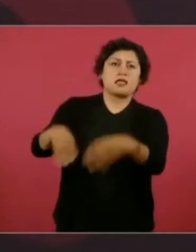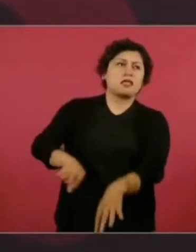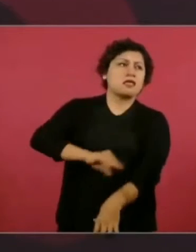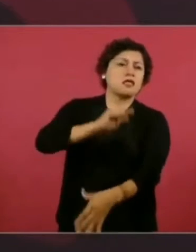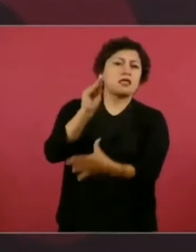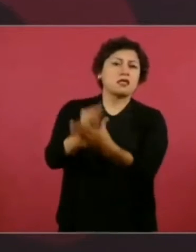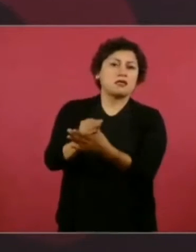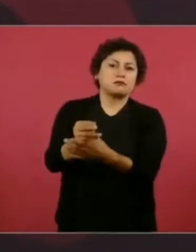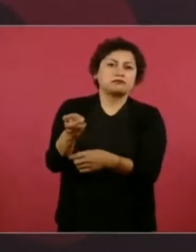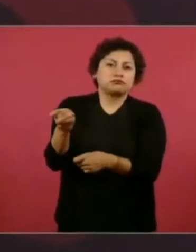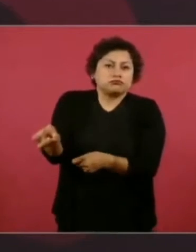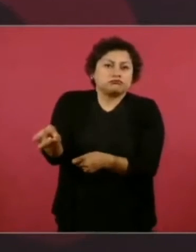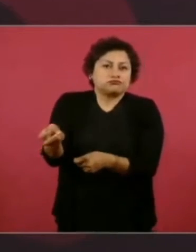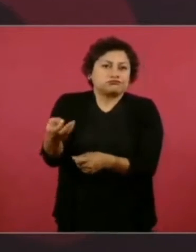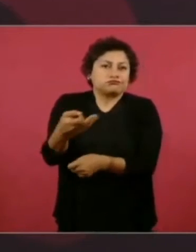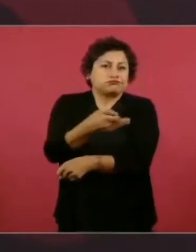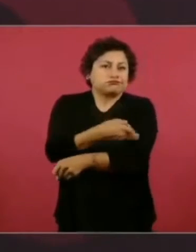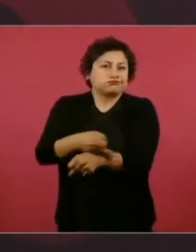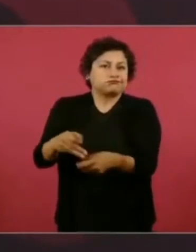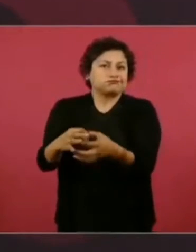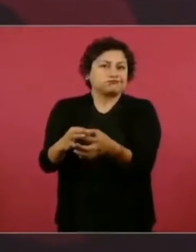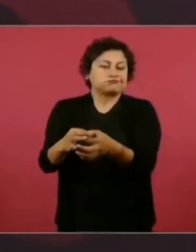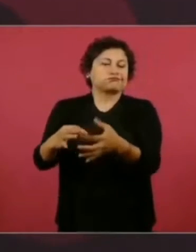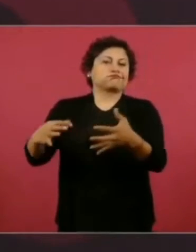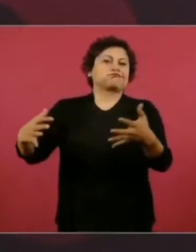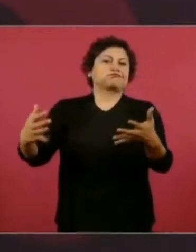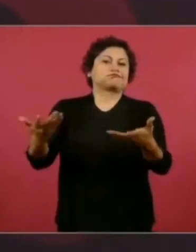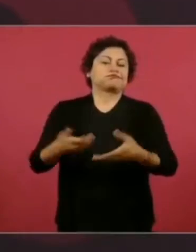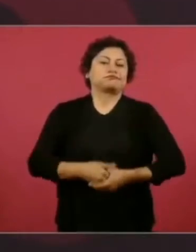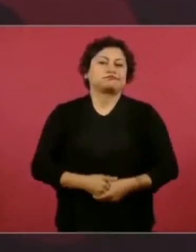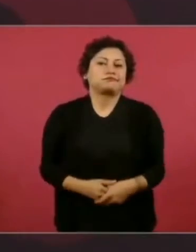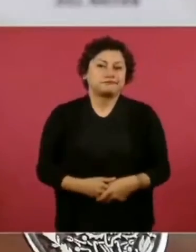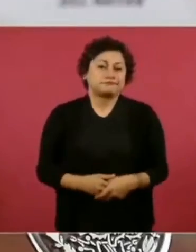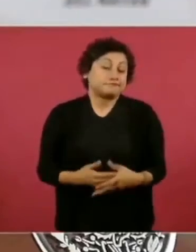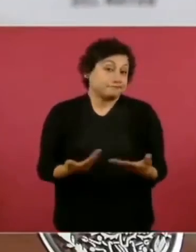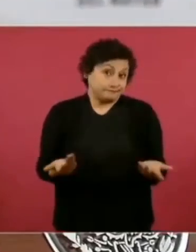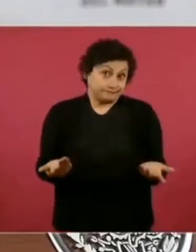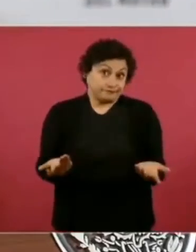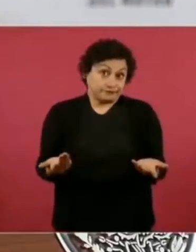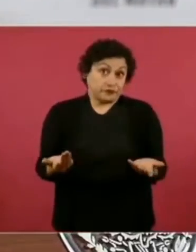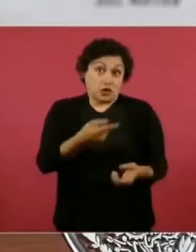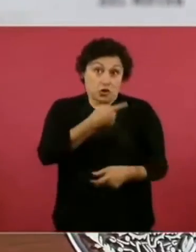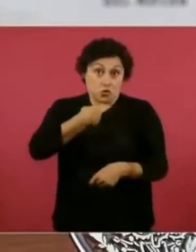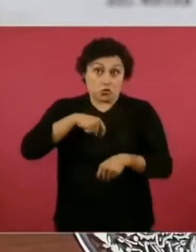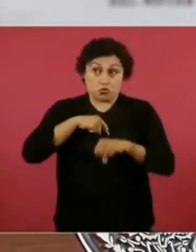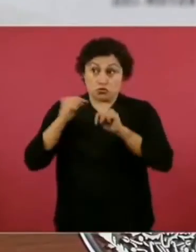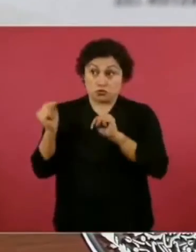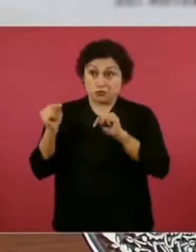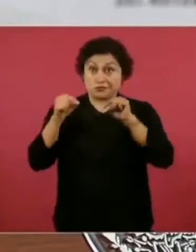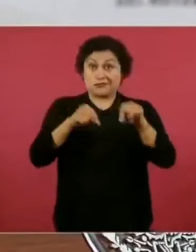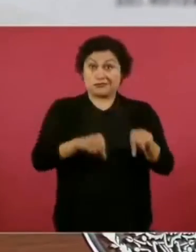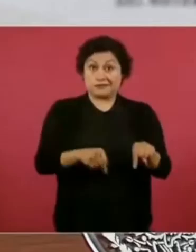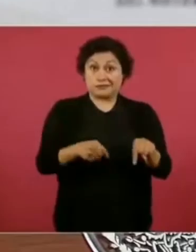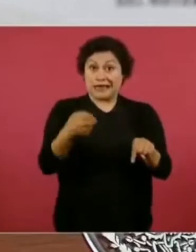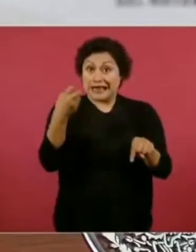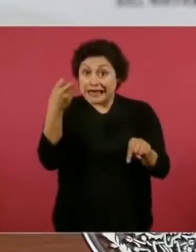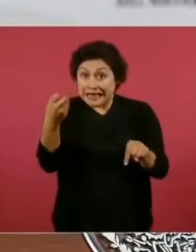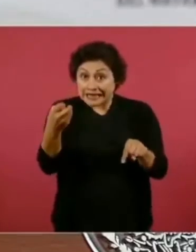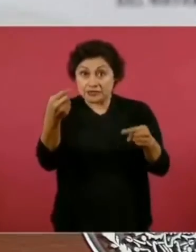yo creo que dio resultados el atender esas causas que originan